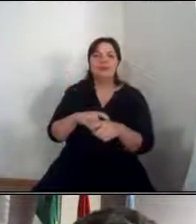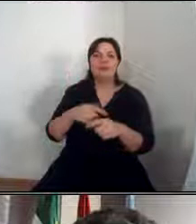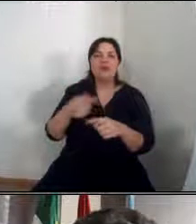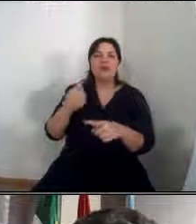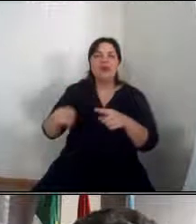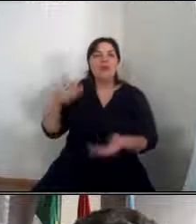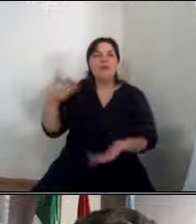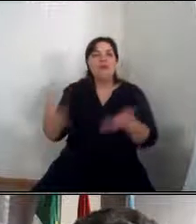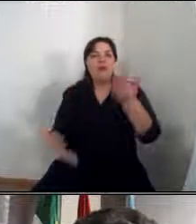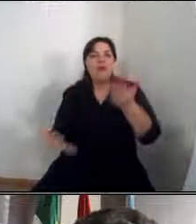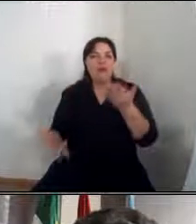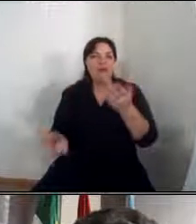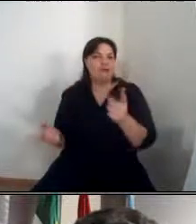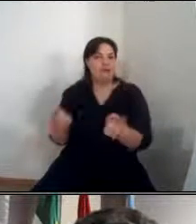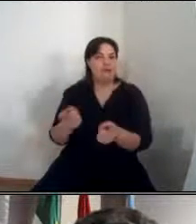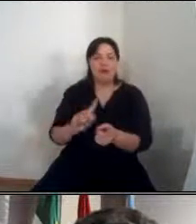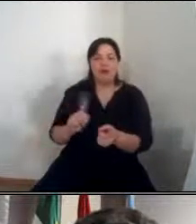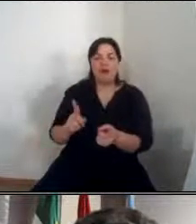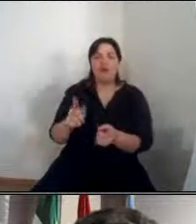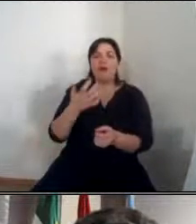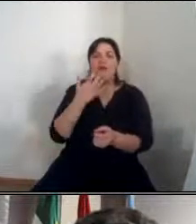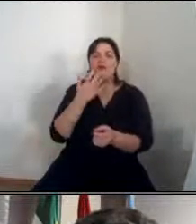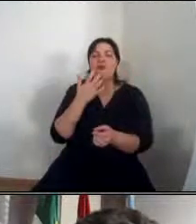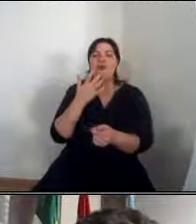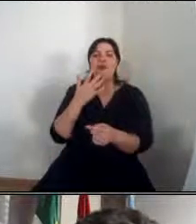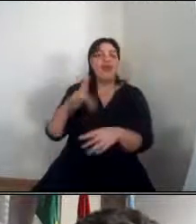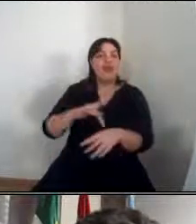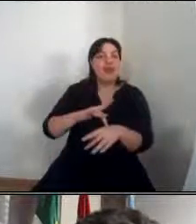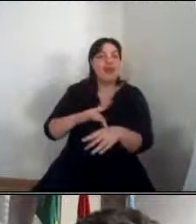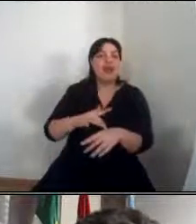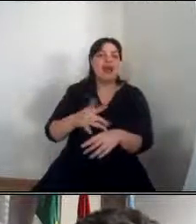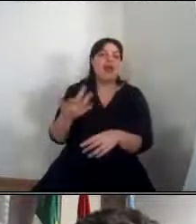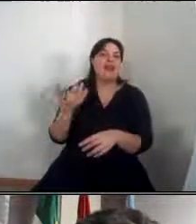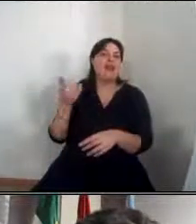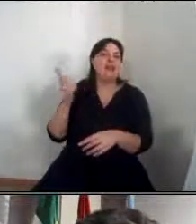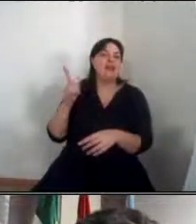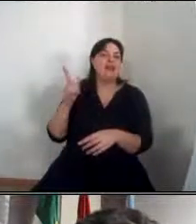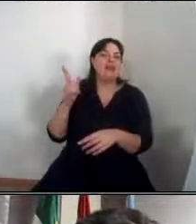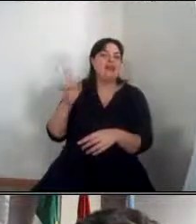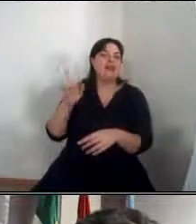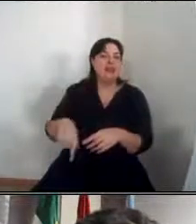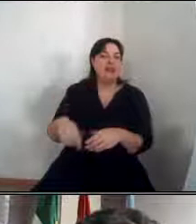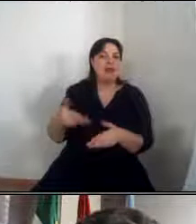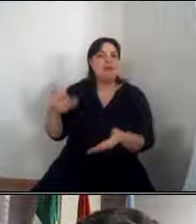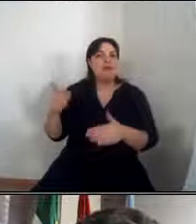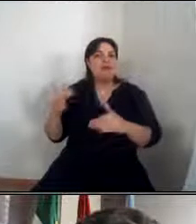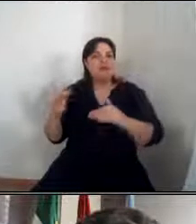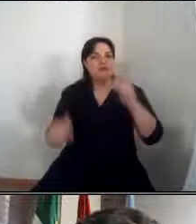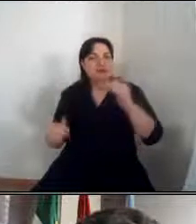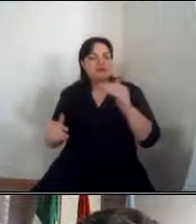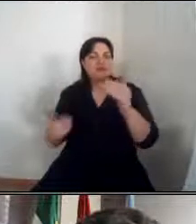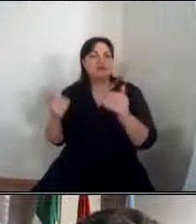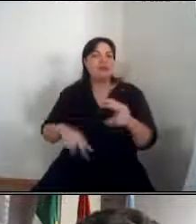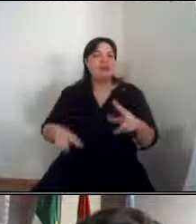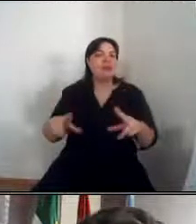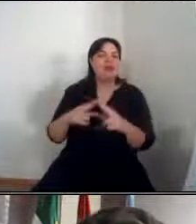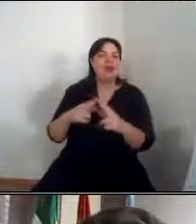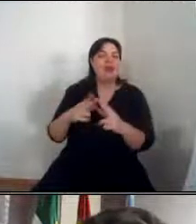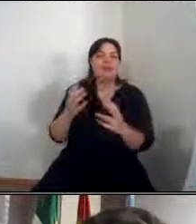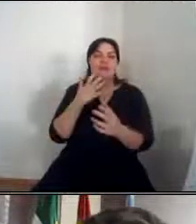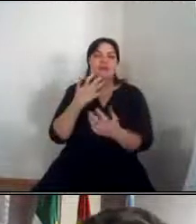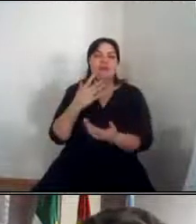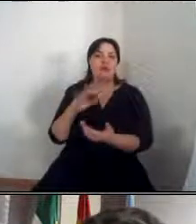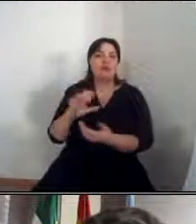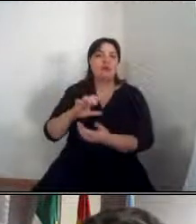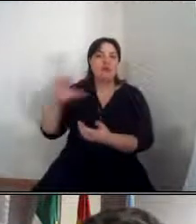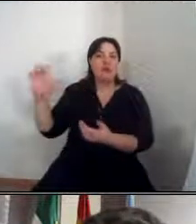puede abrir lo que son brechas digitales, puede abrir lo que es una brecha social entre una Europa que pueda